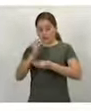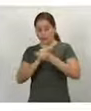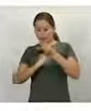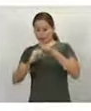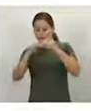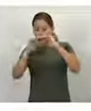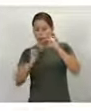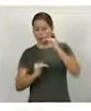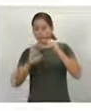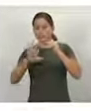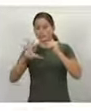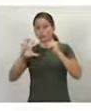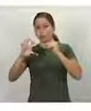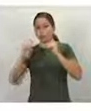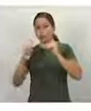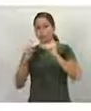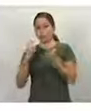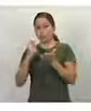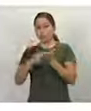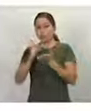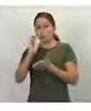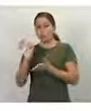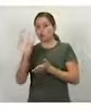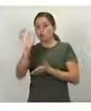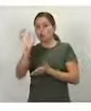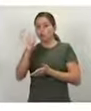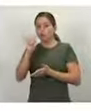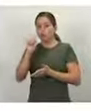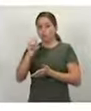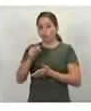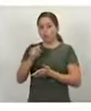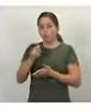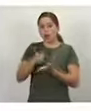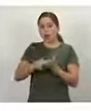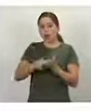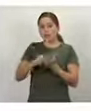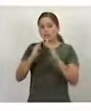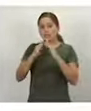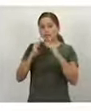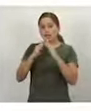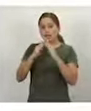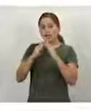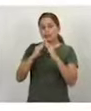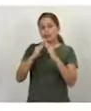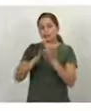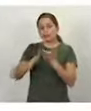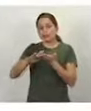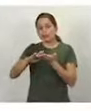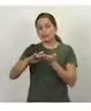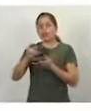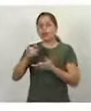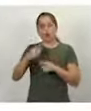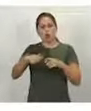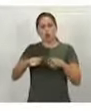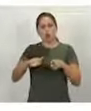50% de los alquileres. ¿Qué decir del problema de la